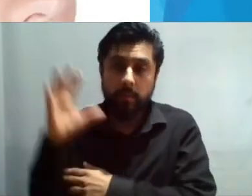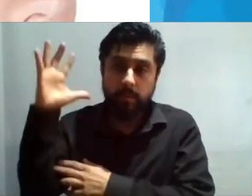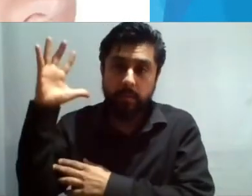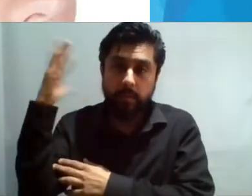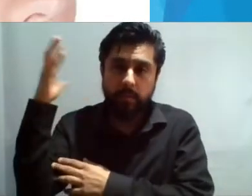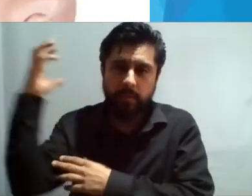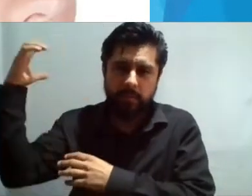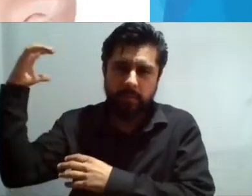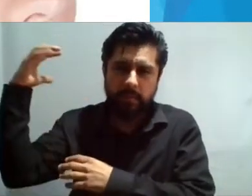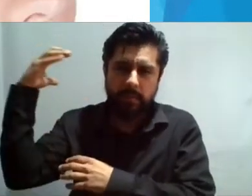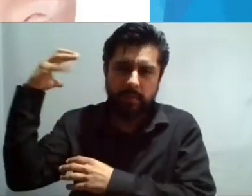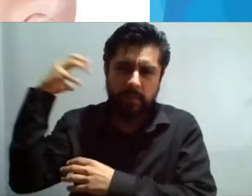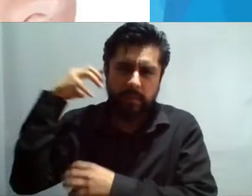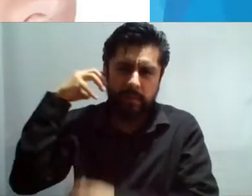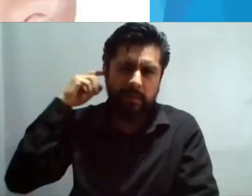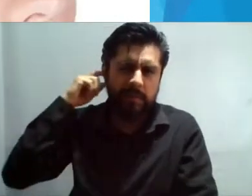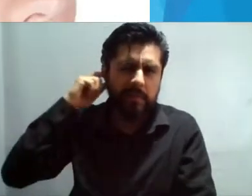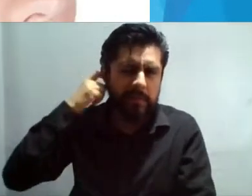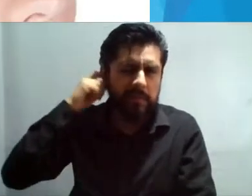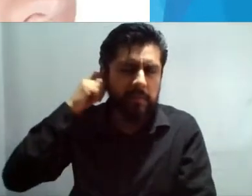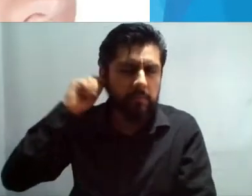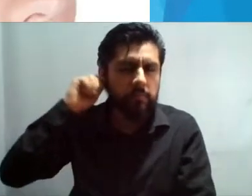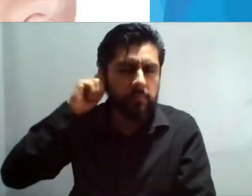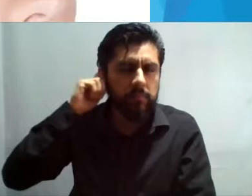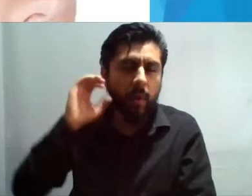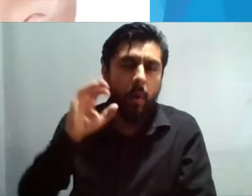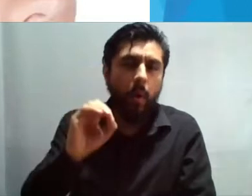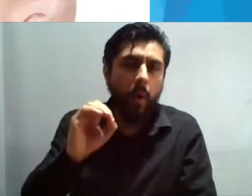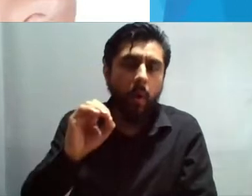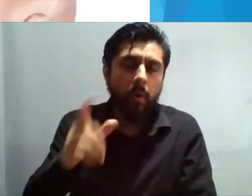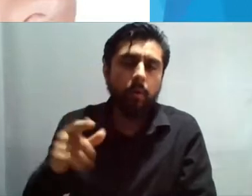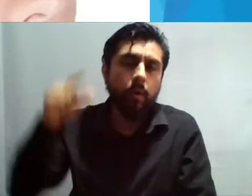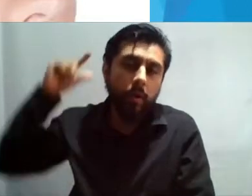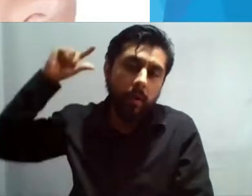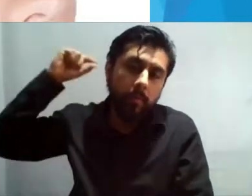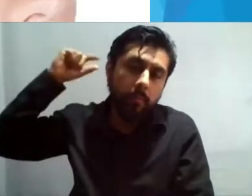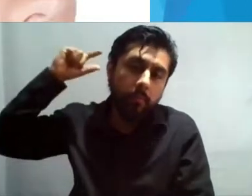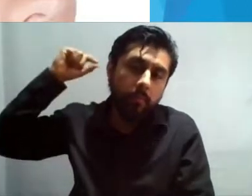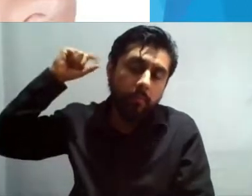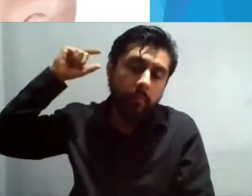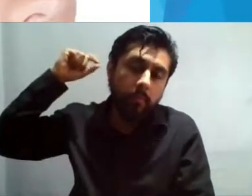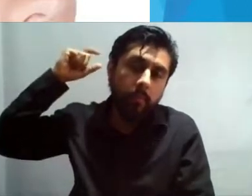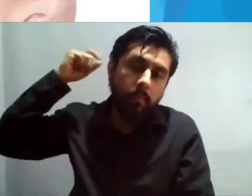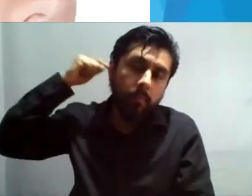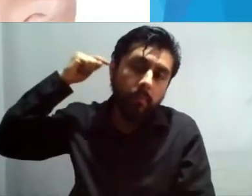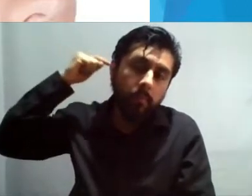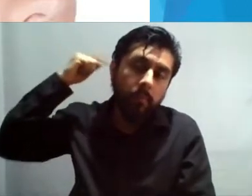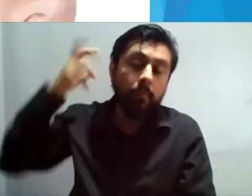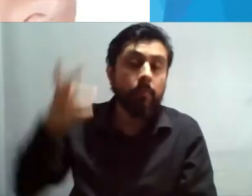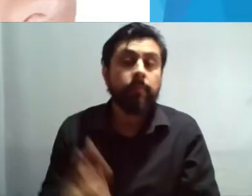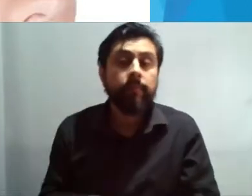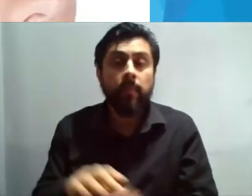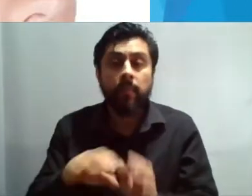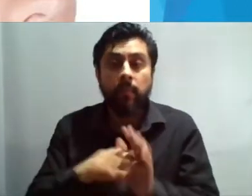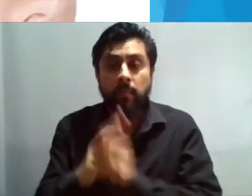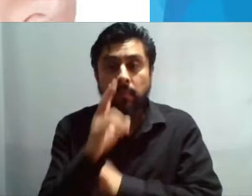es un factor de riesgo, o el estarse colocando continuamente gotas en los oídos. ¿Cómo qué? Bueno, miren, aquí yo les daría